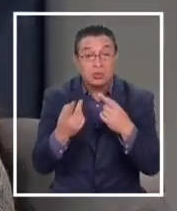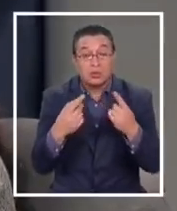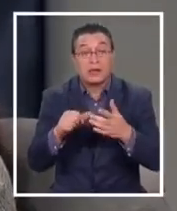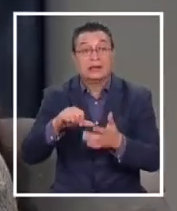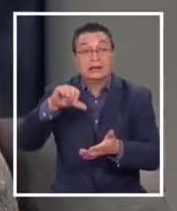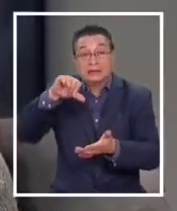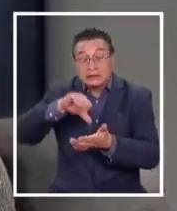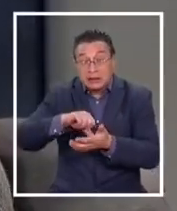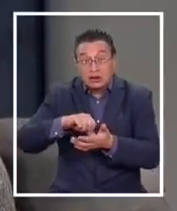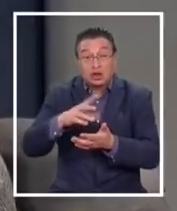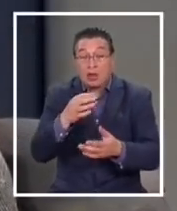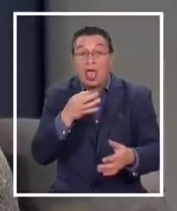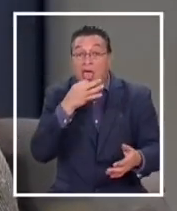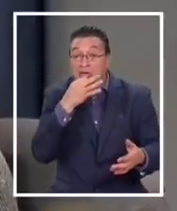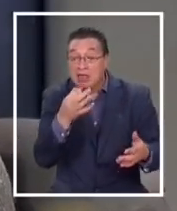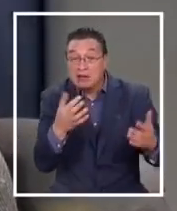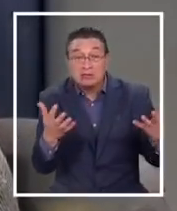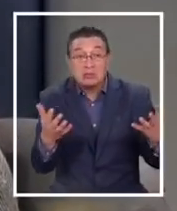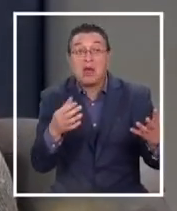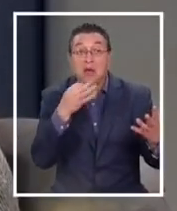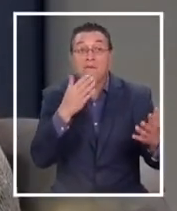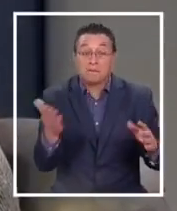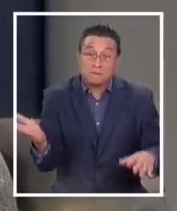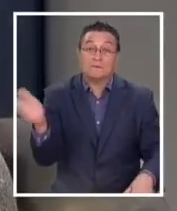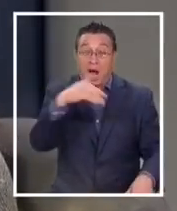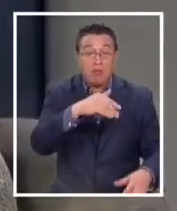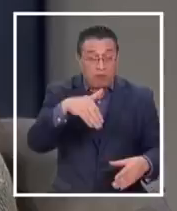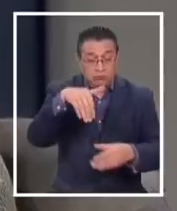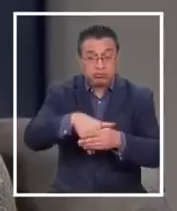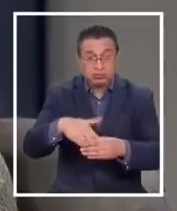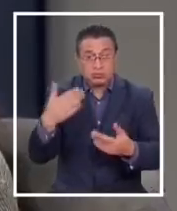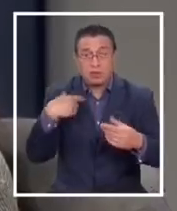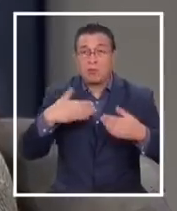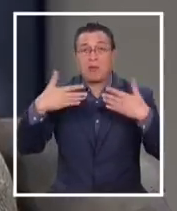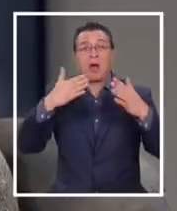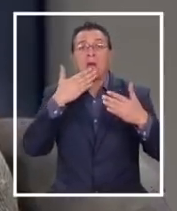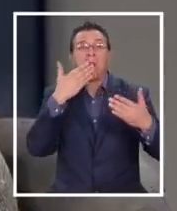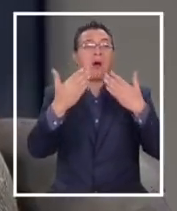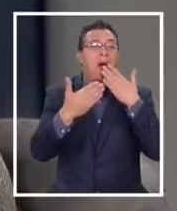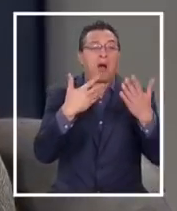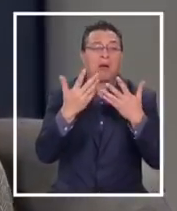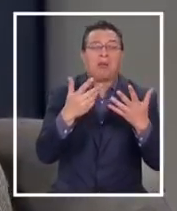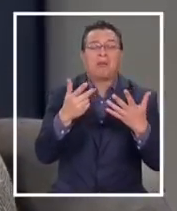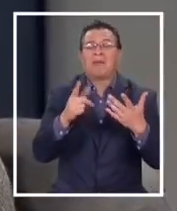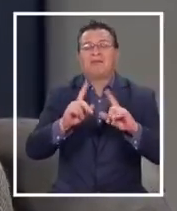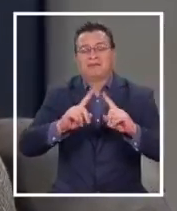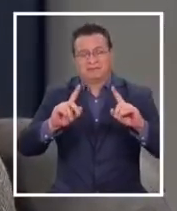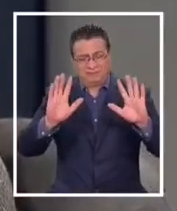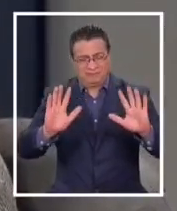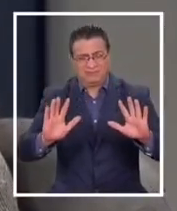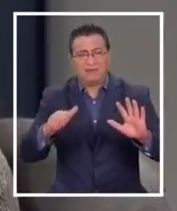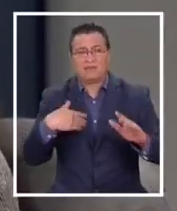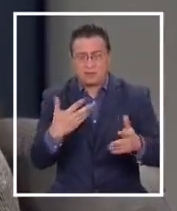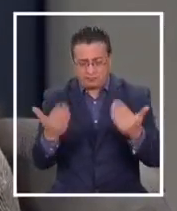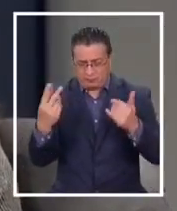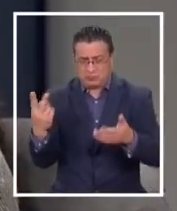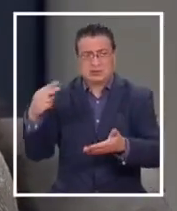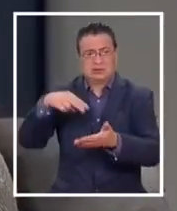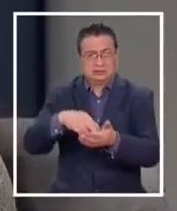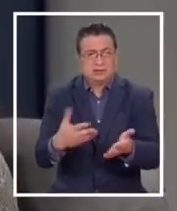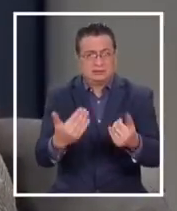que es moderada. Bueno, vamos a votar. No dejemos que ganen los discursos rupturistas. Queremos a nuestro país. Levántese,